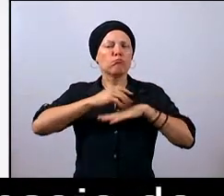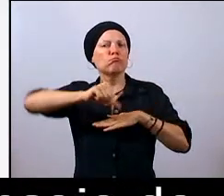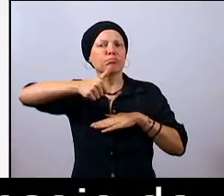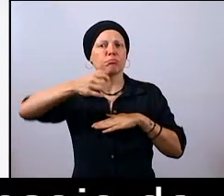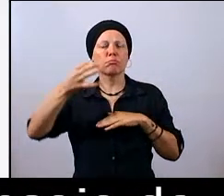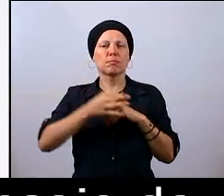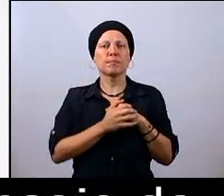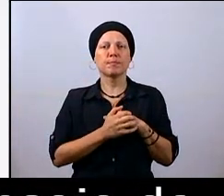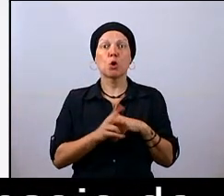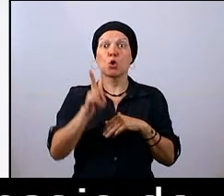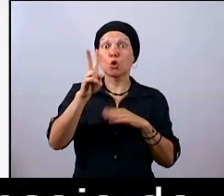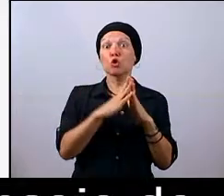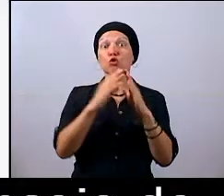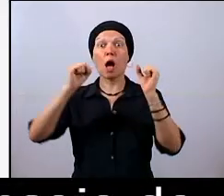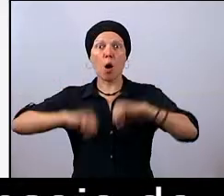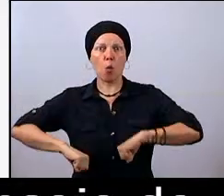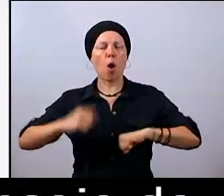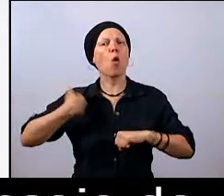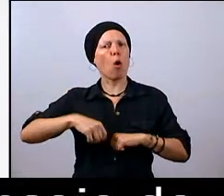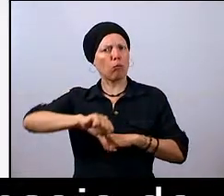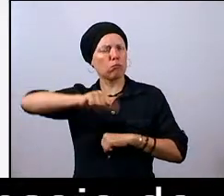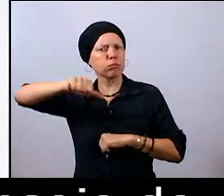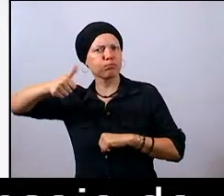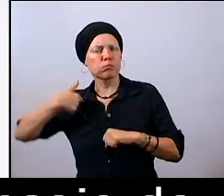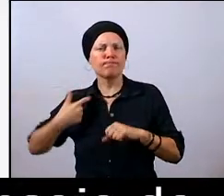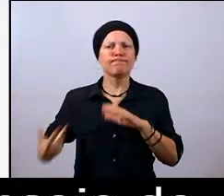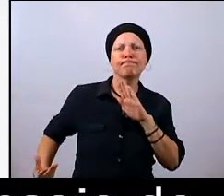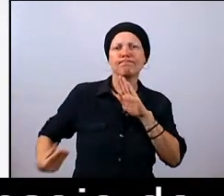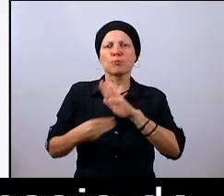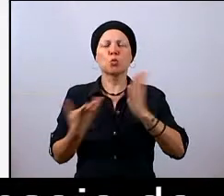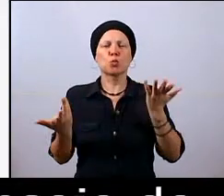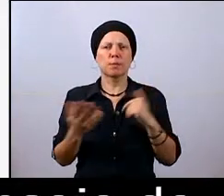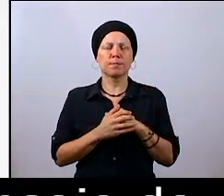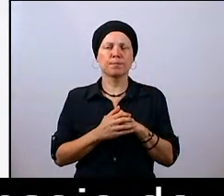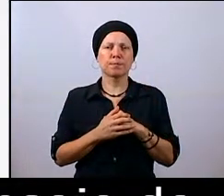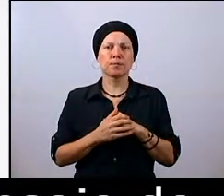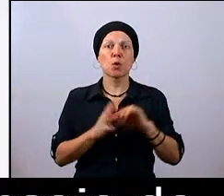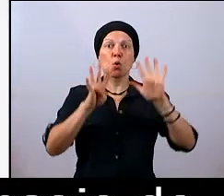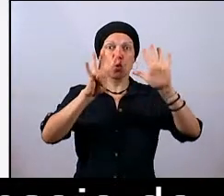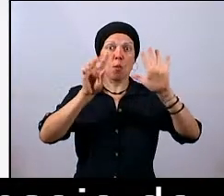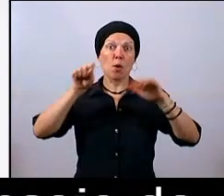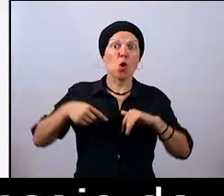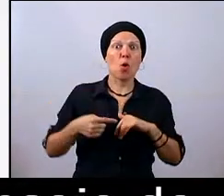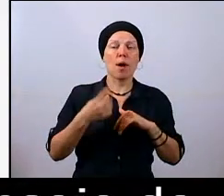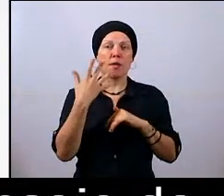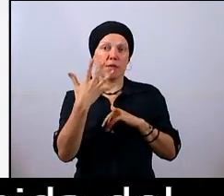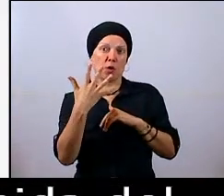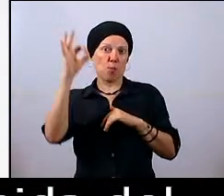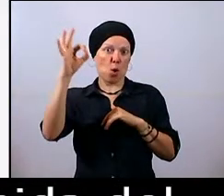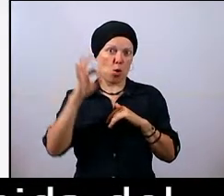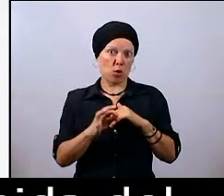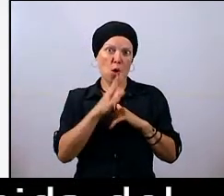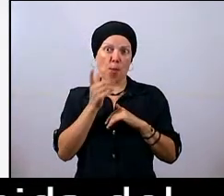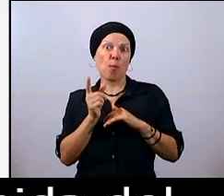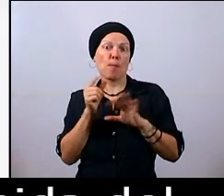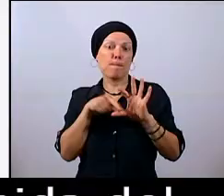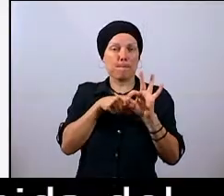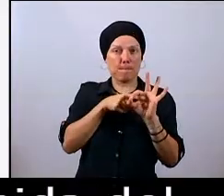aprobado dos acuerdos que ya incorporan la subida del 9,5% por precio